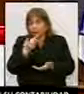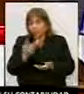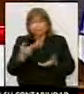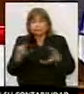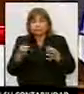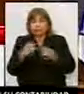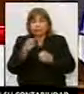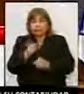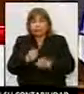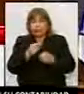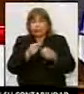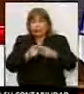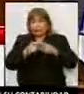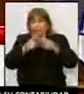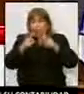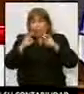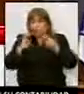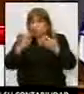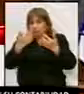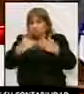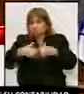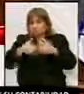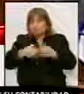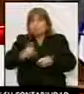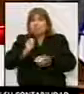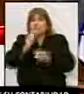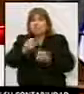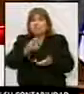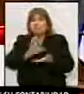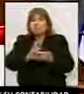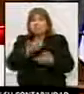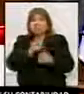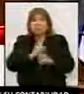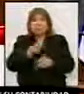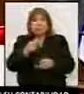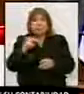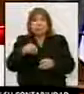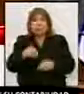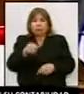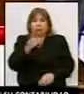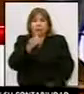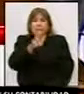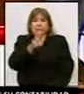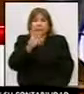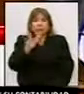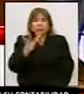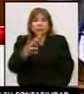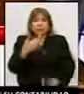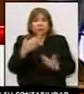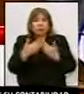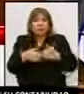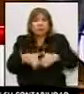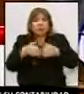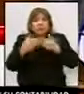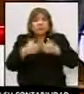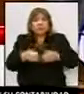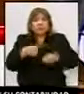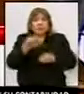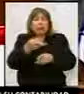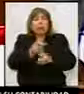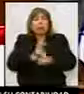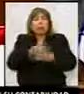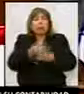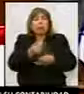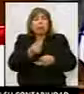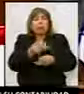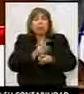aquellos grandes productores que ciertamente han sido nominados acá, 33 empresas que adquieren préstamos por más